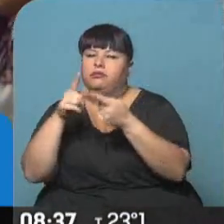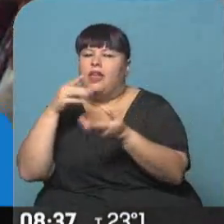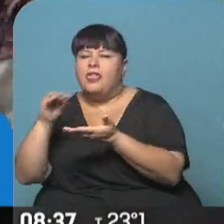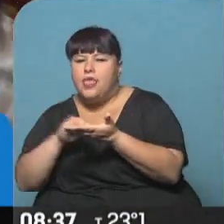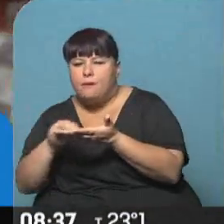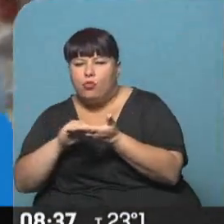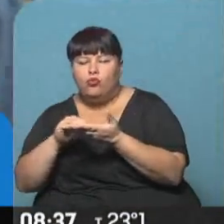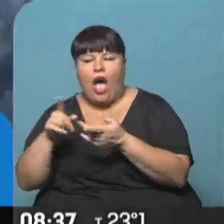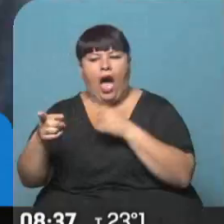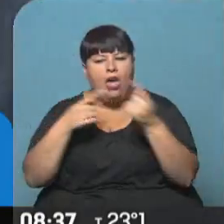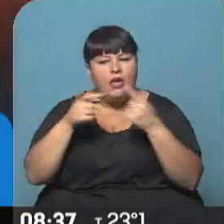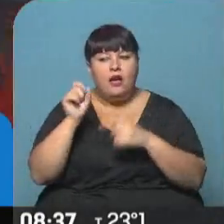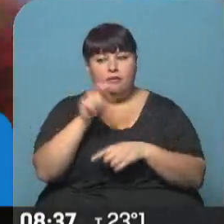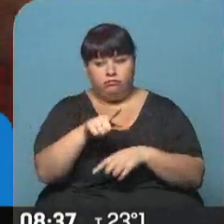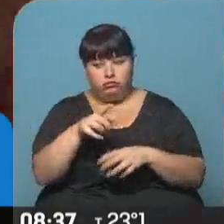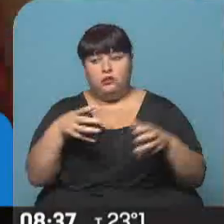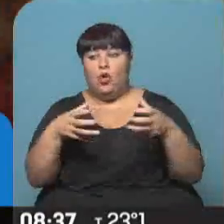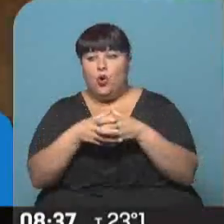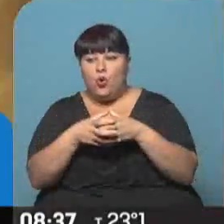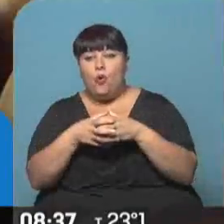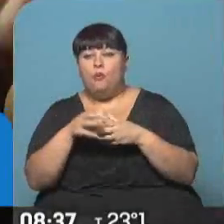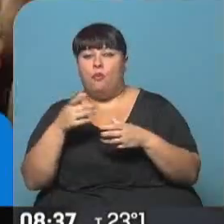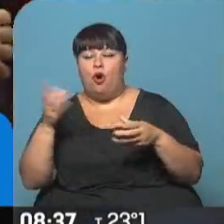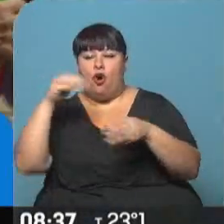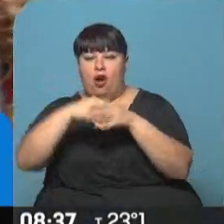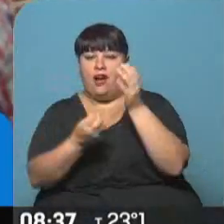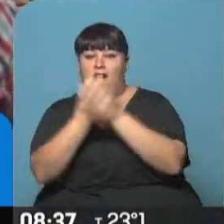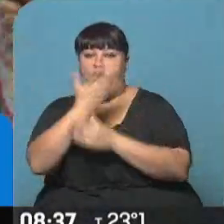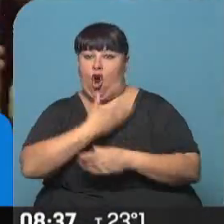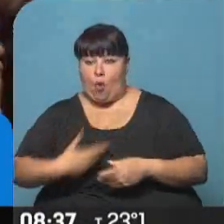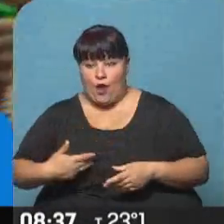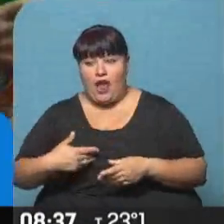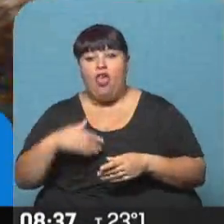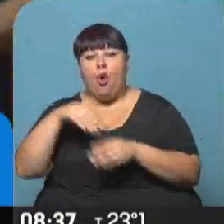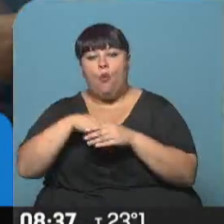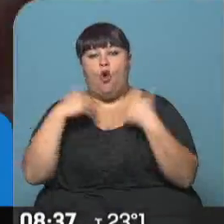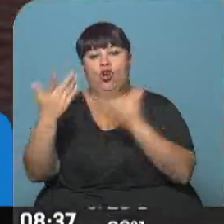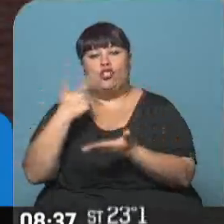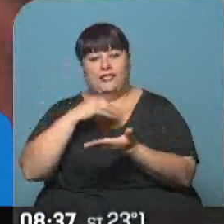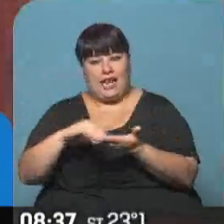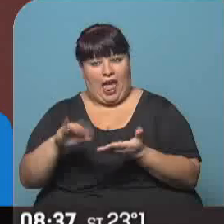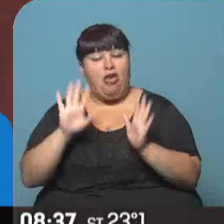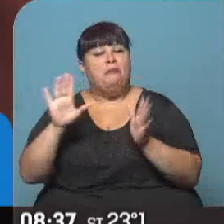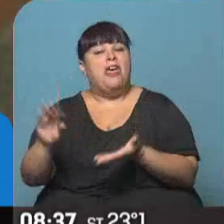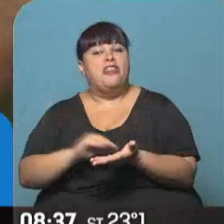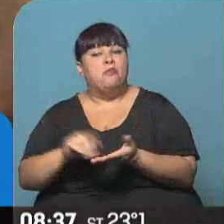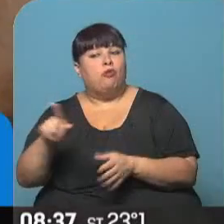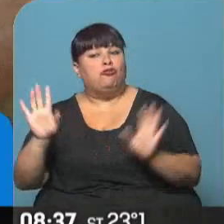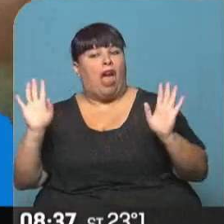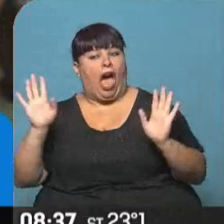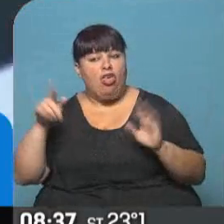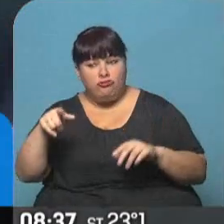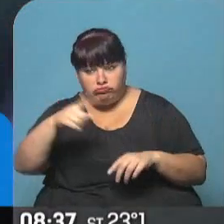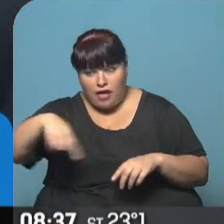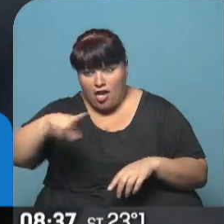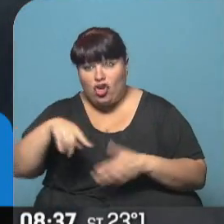legisladores que pertenecen al espacio que conformaron los gobernadores y que le dieron los votos en senadores. Pero en diputados, muchos de